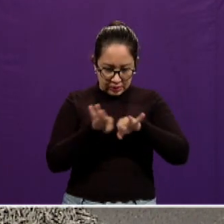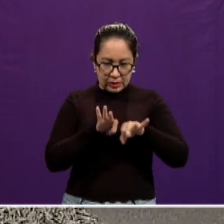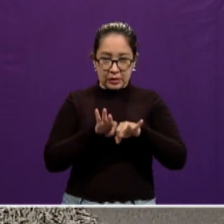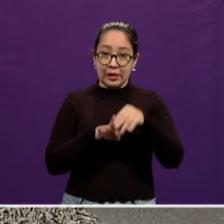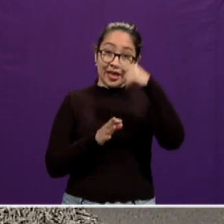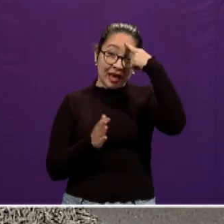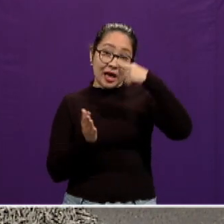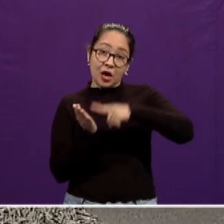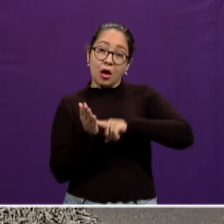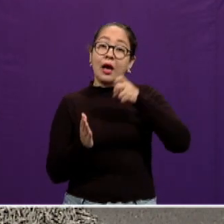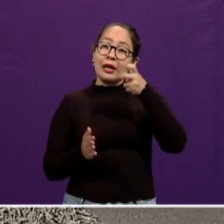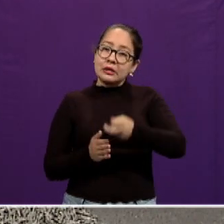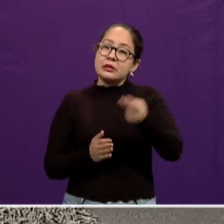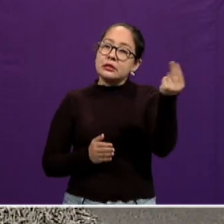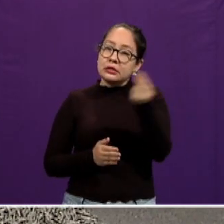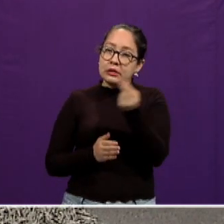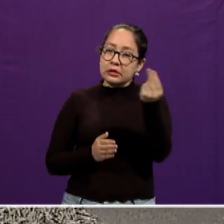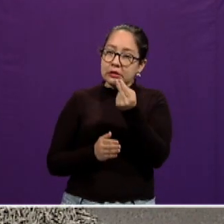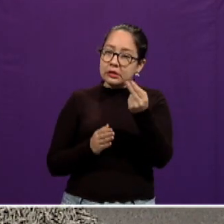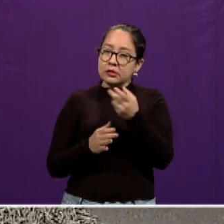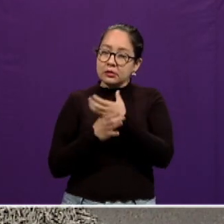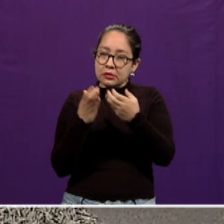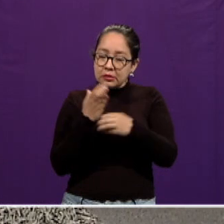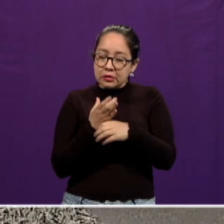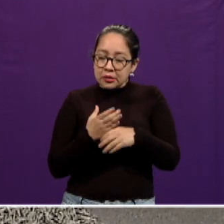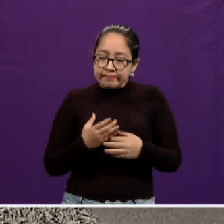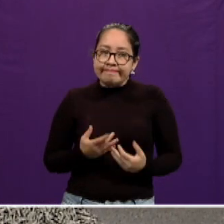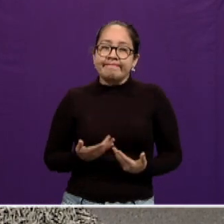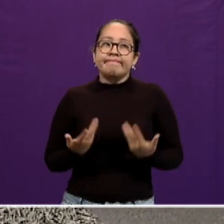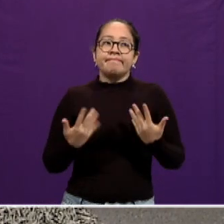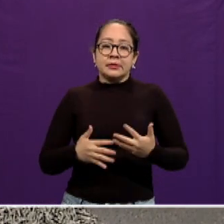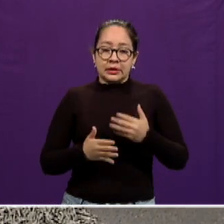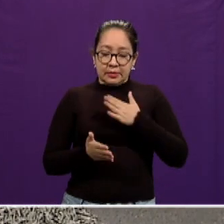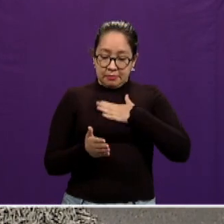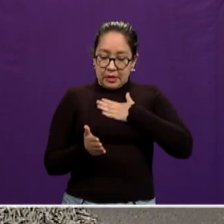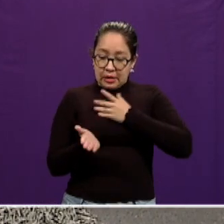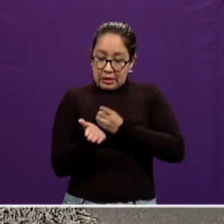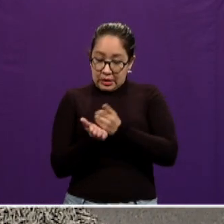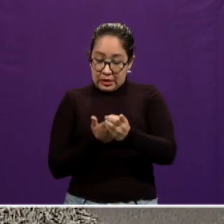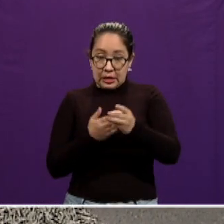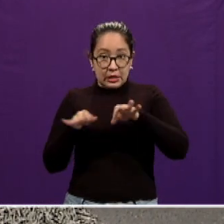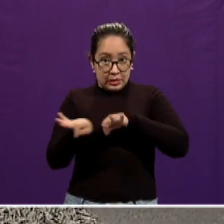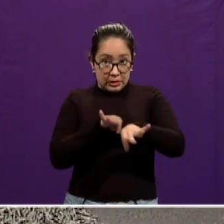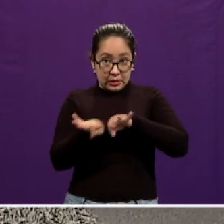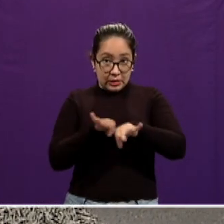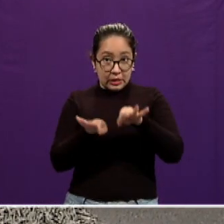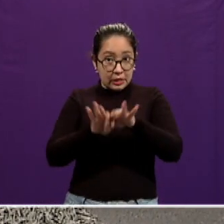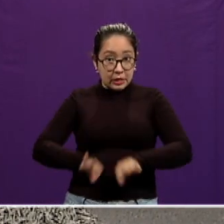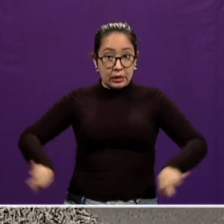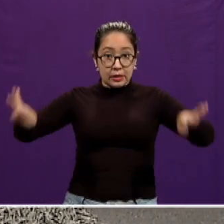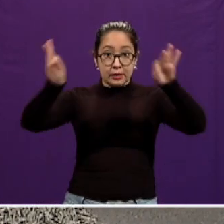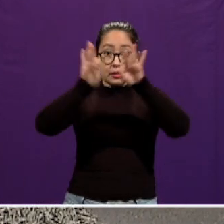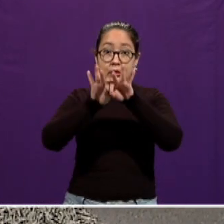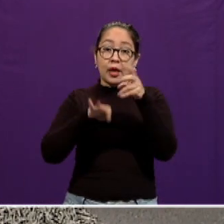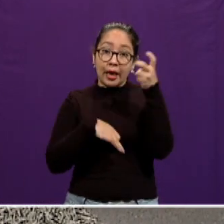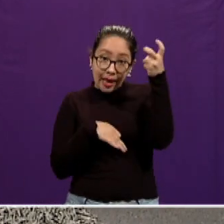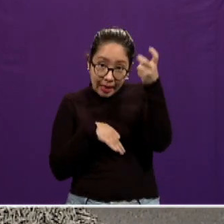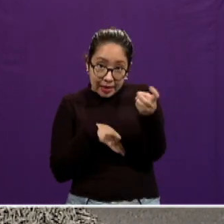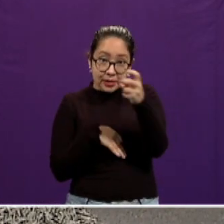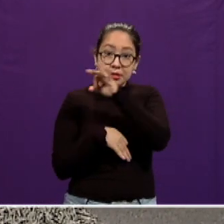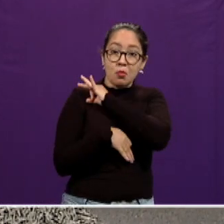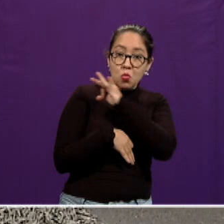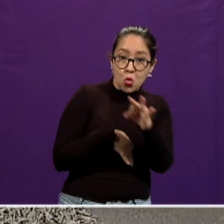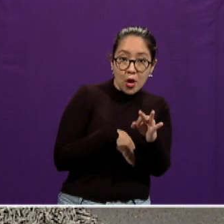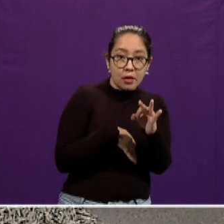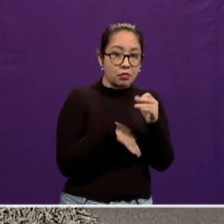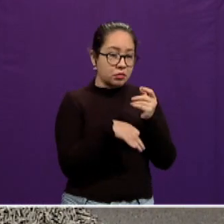sí tenemos que aprender a enfrentar este tipo de cosas. O sea, conocer nuestros derechos laborales es muy importante. Sí. Porque esa es la forma en que yo me puedo